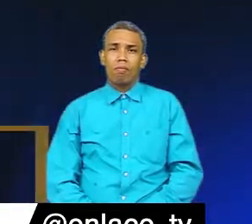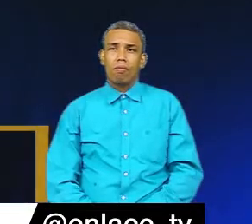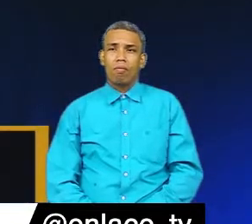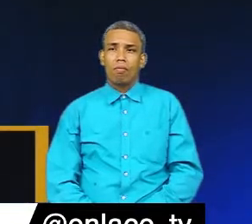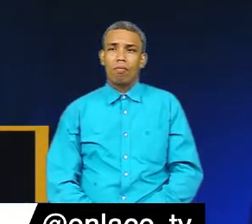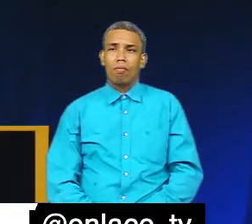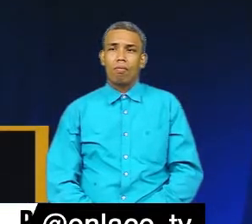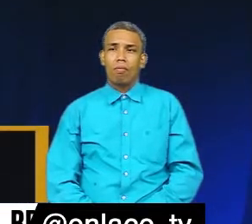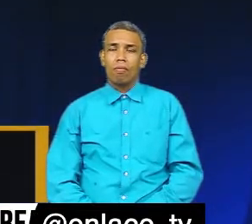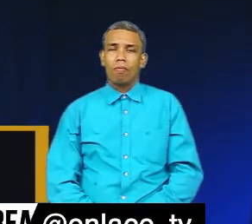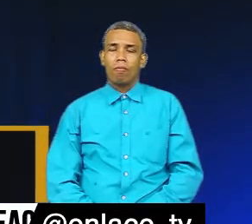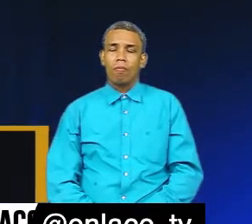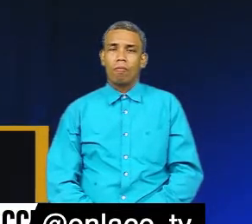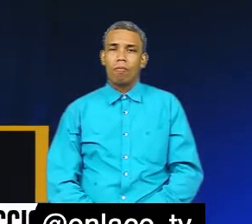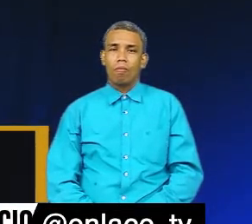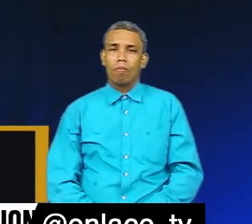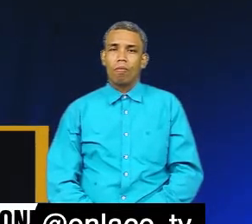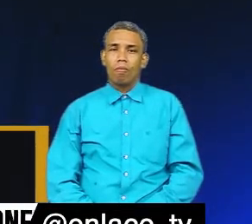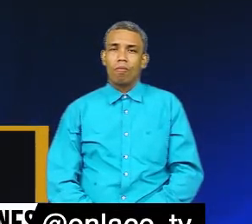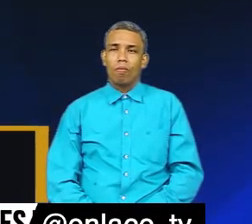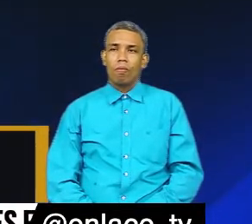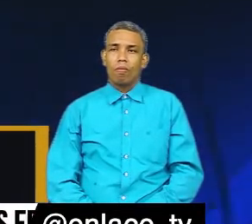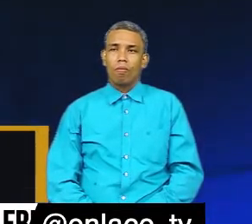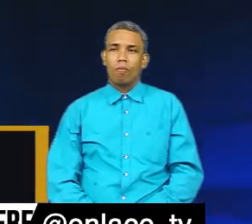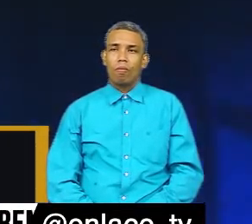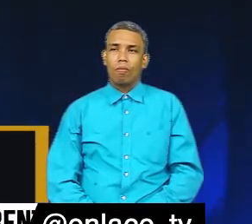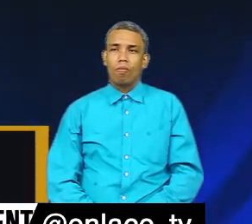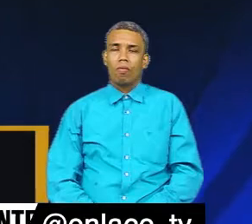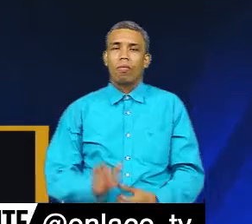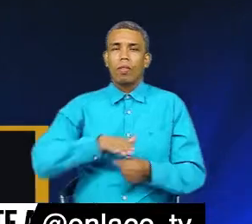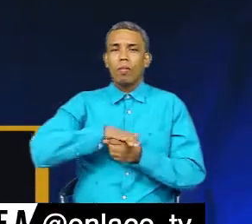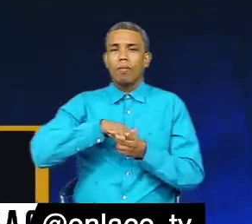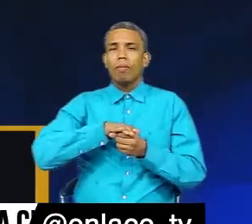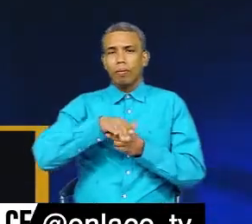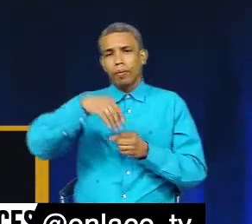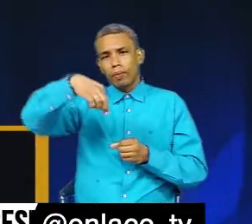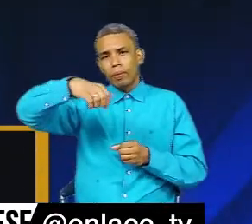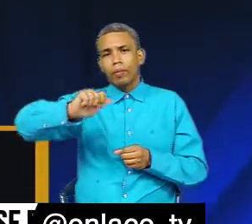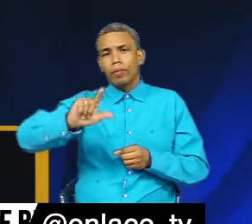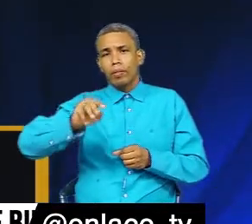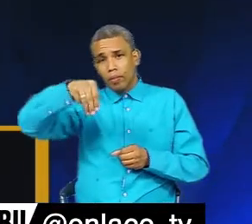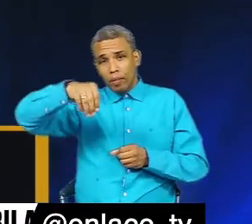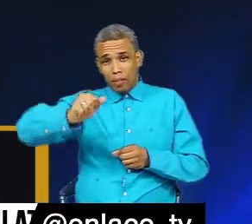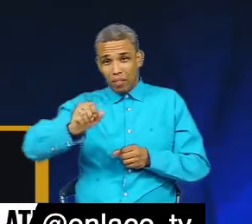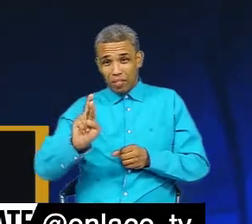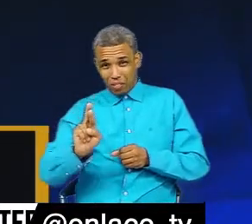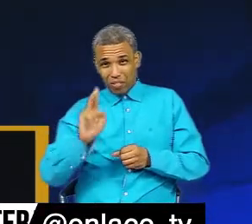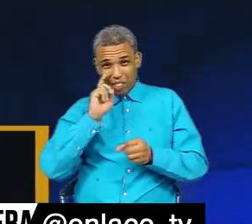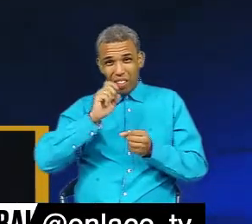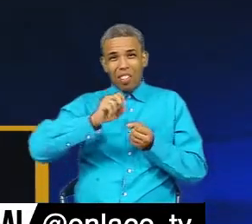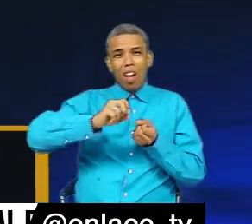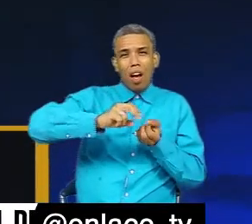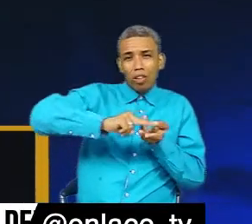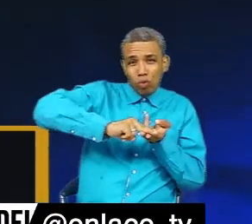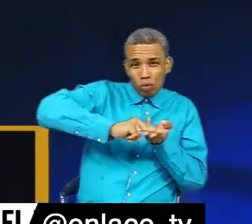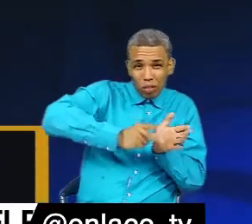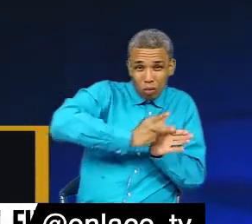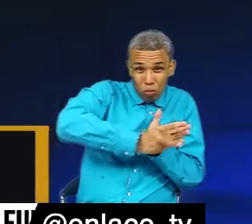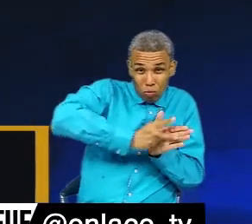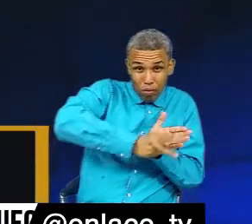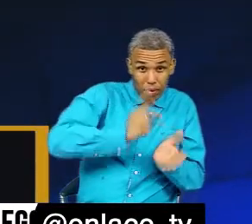Entre tanto, la comunidad de la calle 36 en el sector de la carrilera del barrio El Palmar en la comuna 4 se encuentran preocupados por este árbol que hace